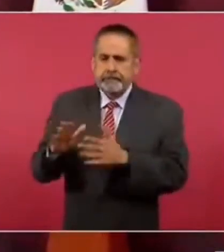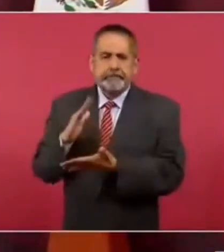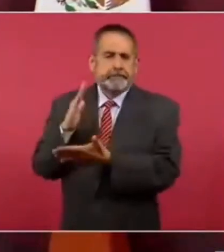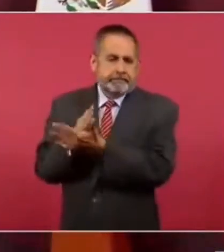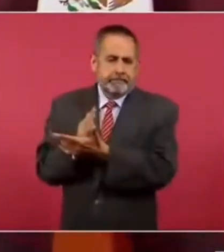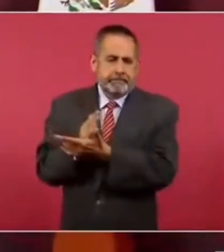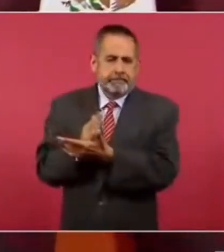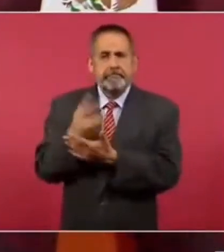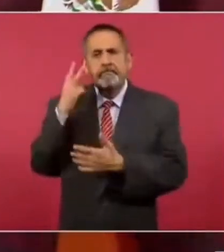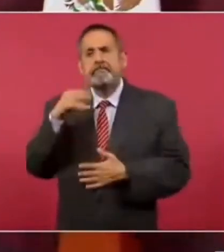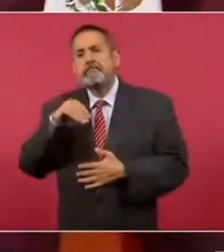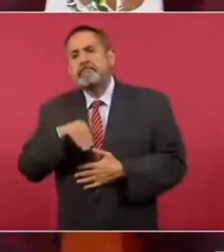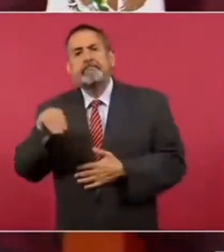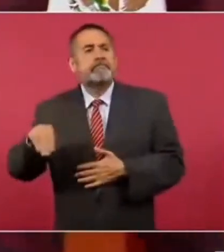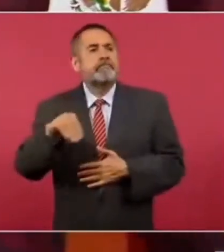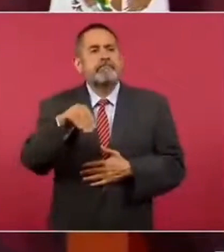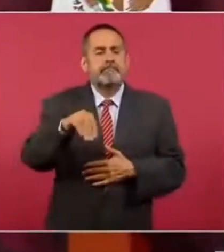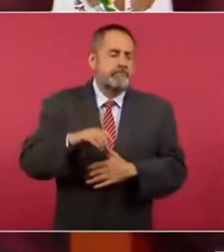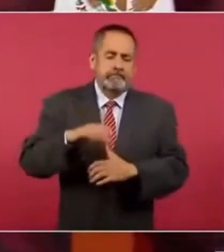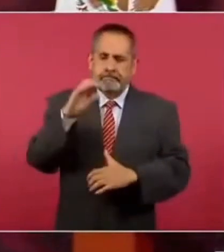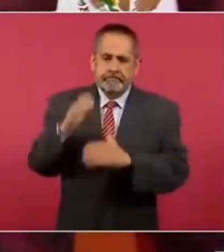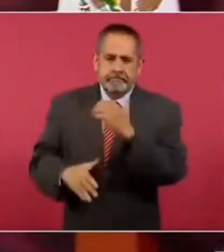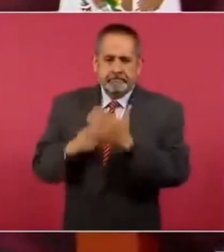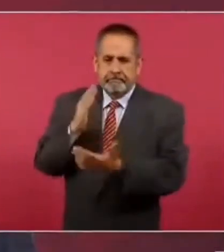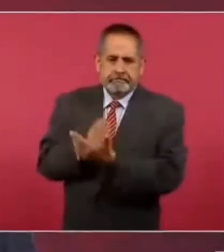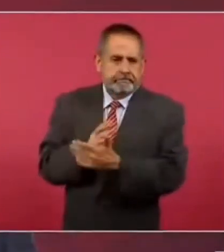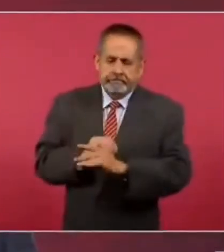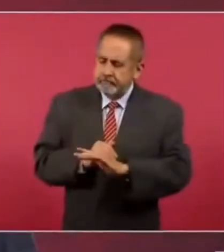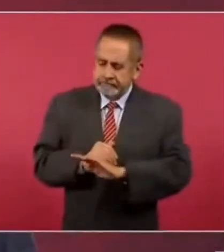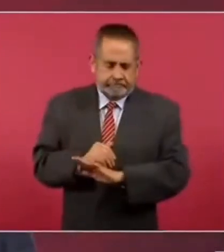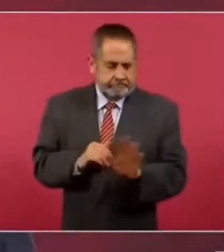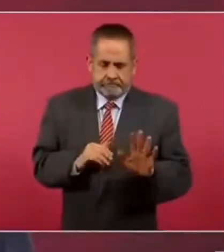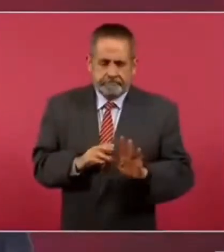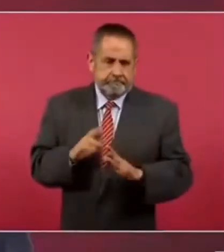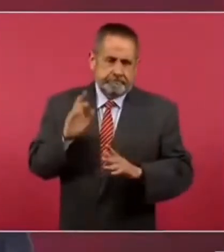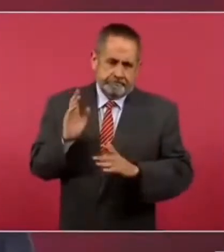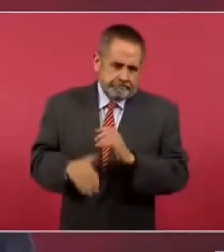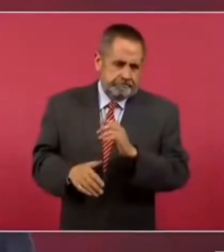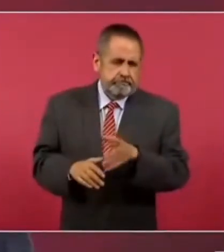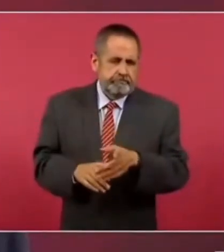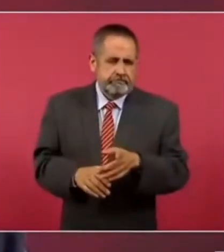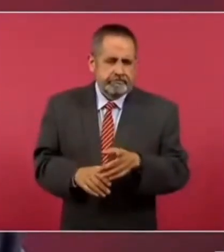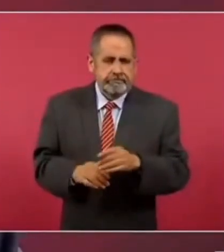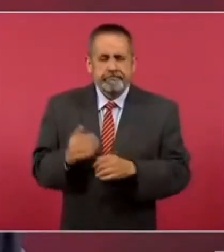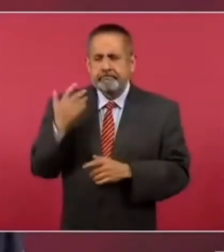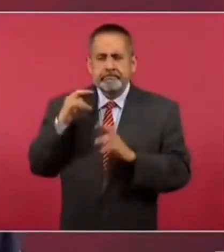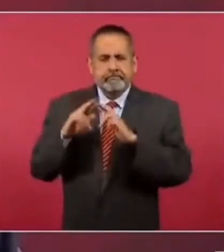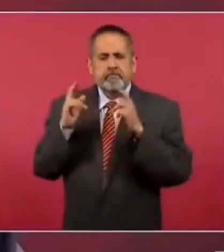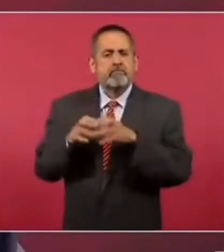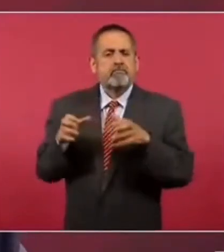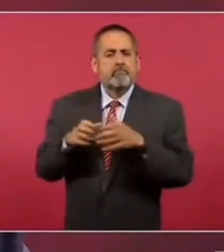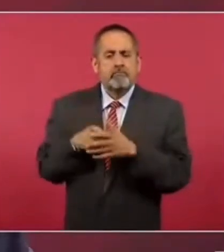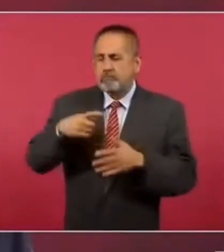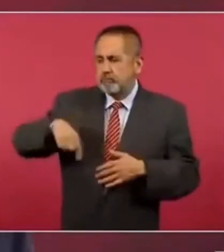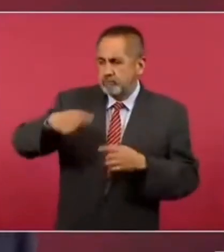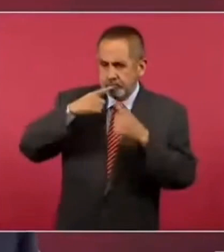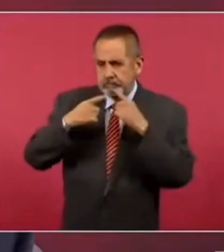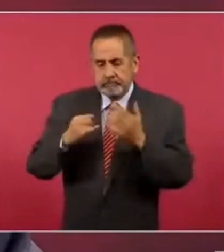acortara un poco la duración de la última reunión y se decidió